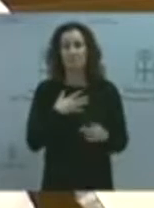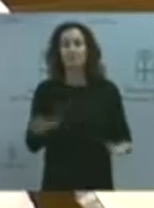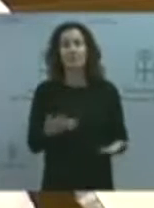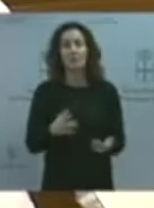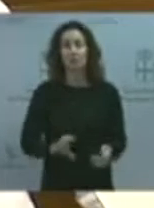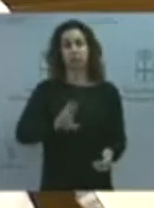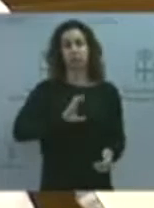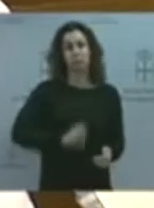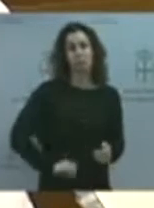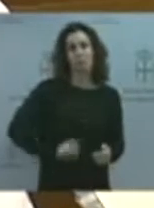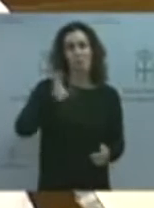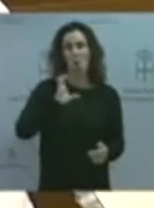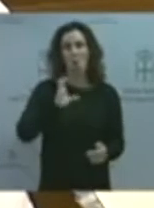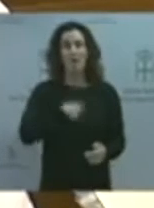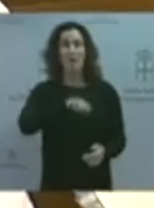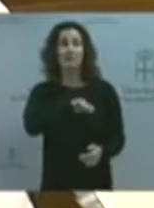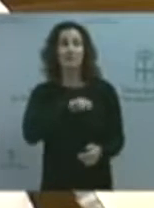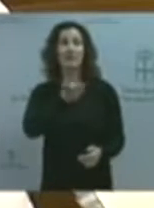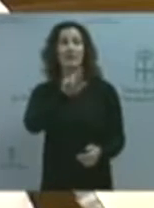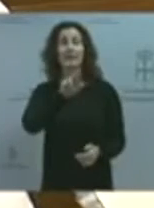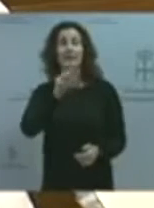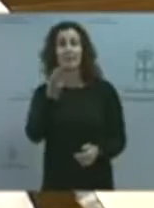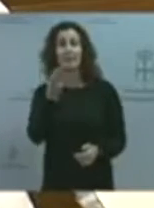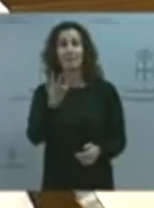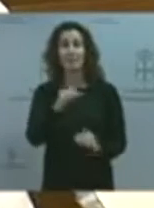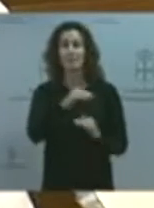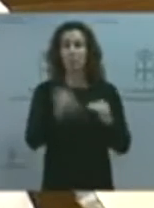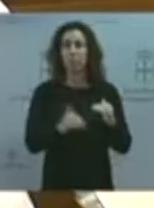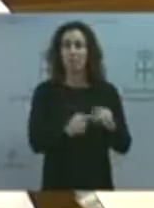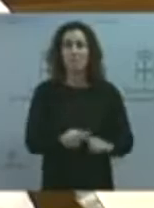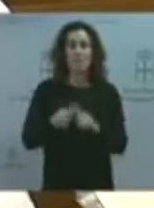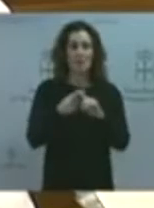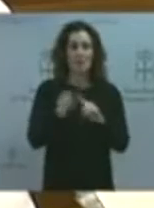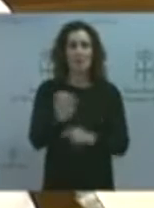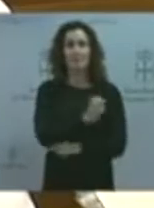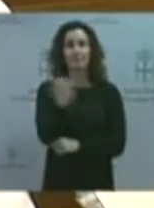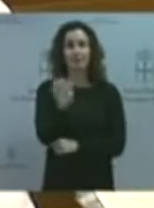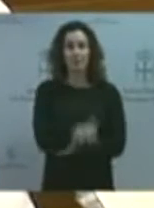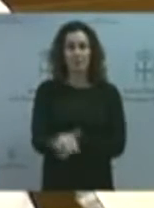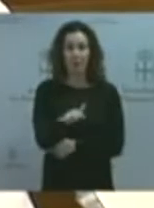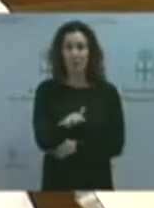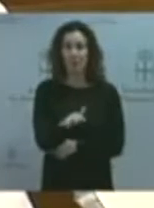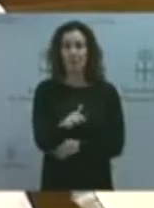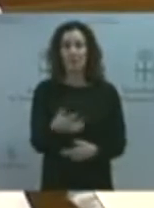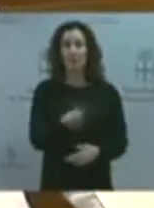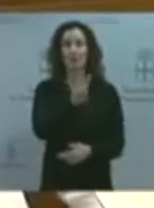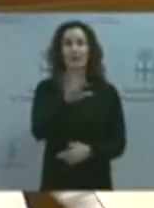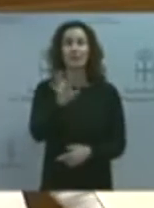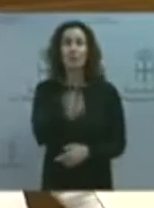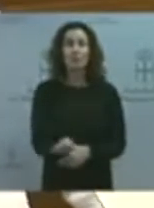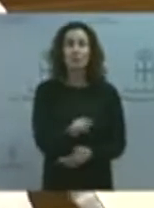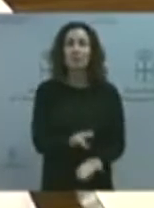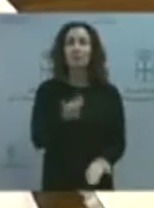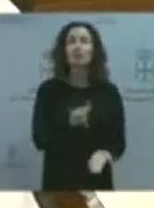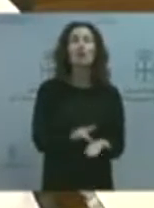IRPF inferior a la media de la eurozona. Nos quedamos en torno al 45%, a lo que se añade que las rentas del capital tributan mucho menos que las